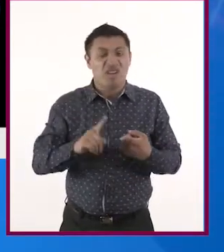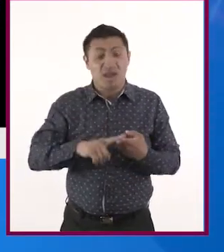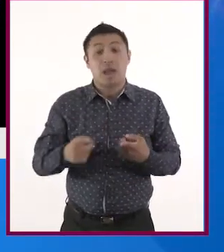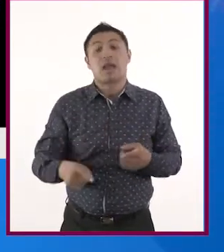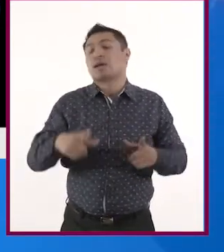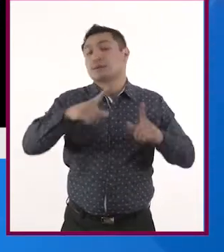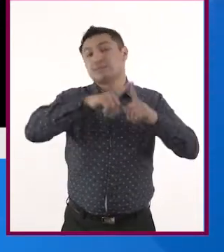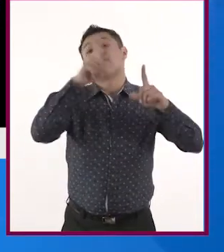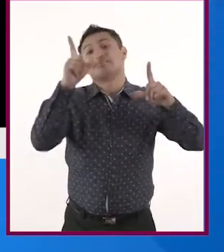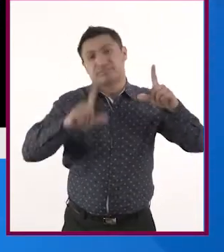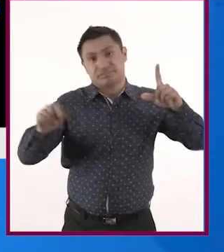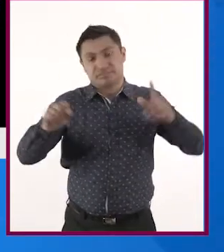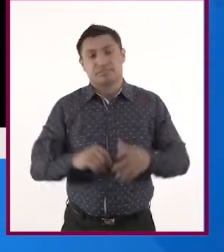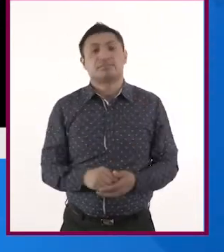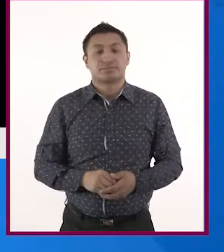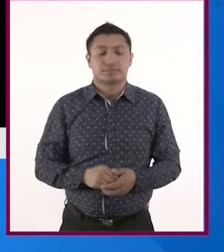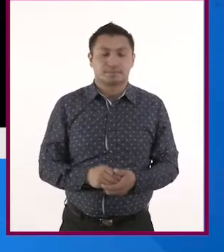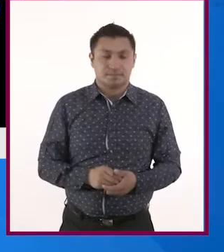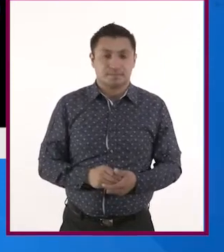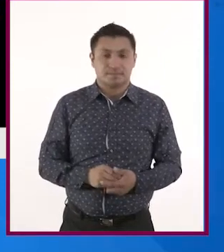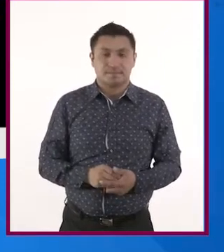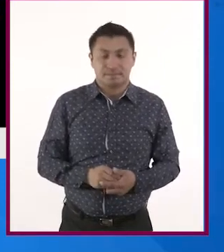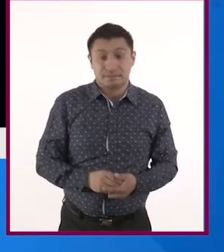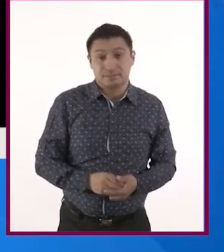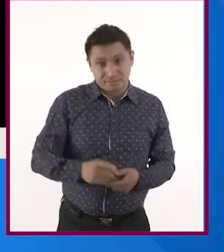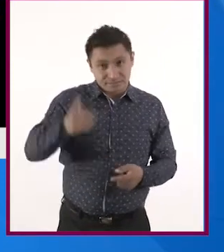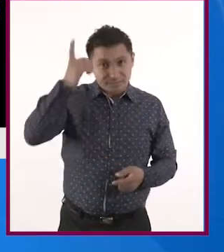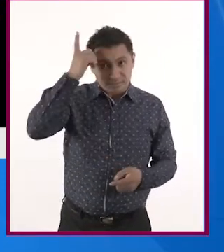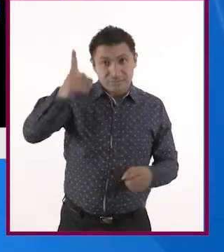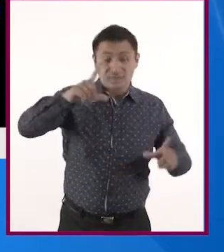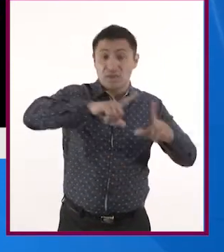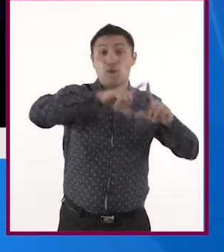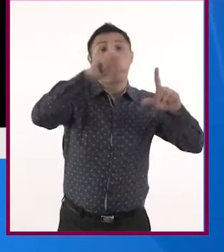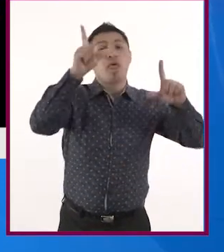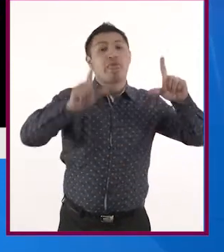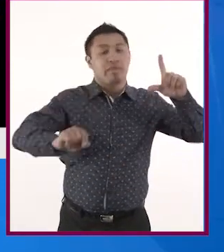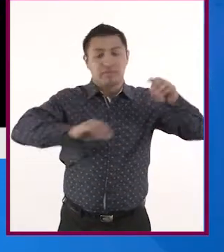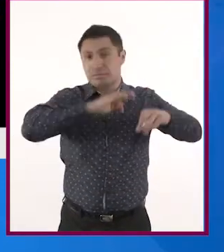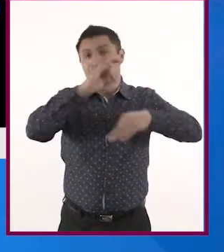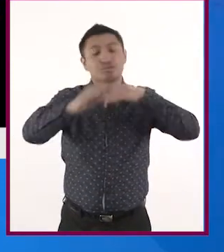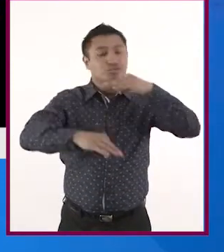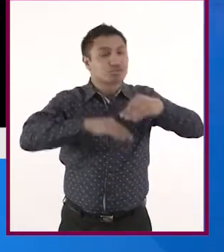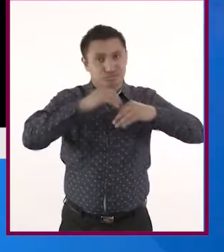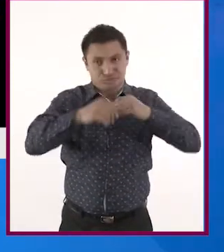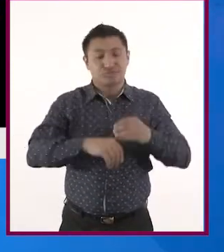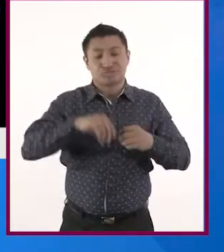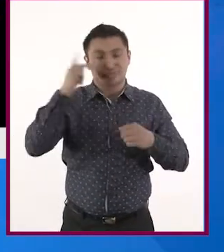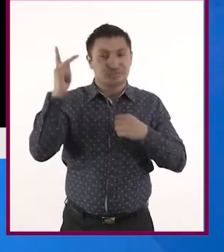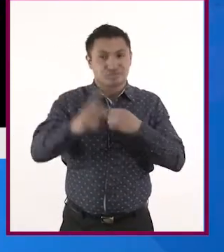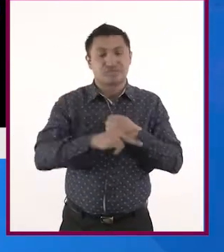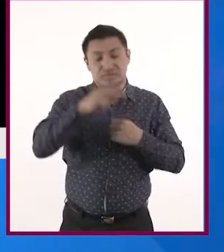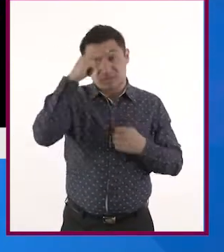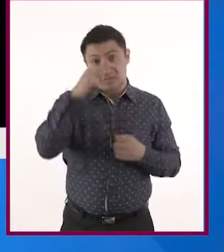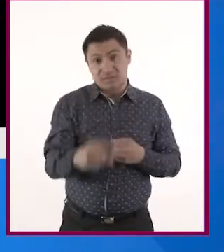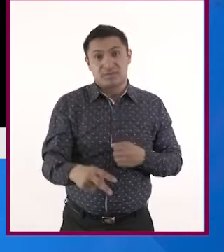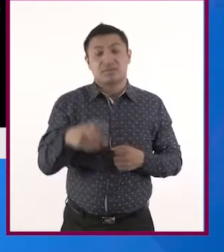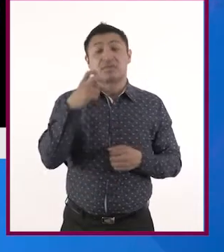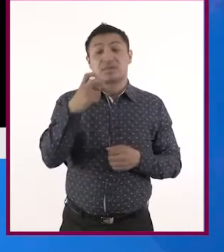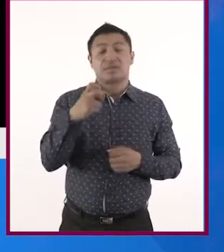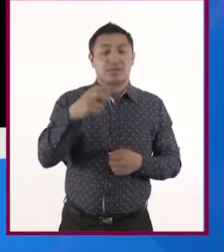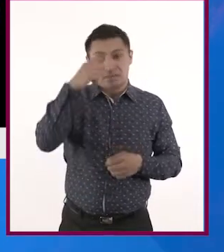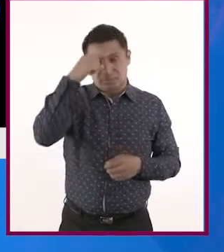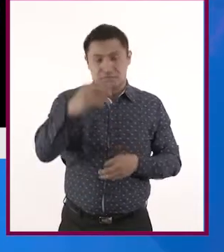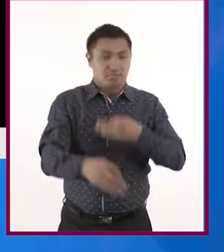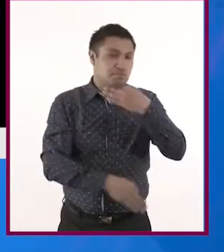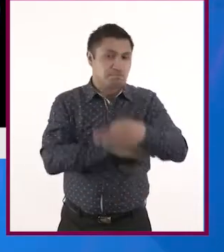a la nación, en una primera instancia. O sea, el agua es de la nación, del país México, y por lo tanto es de todos